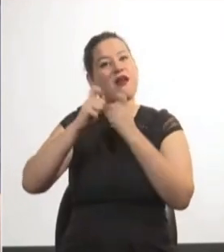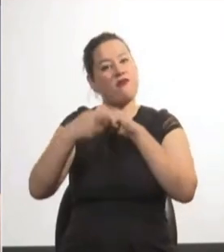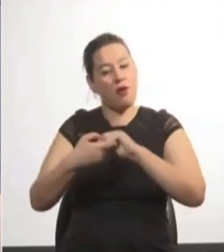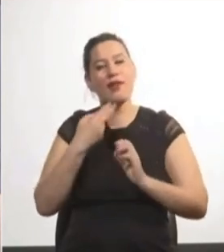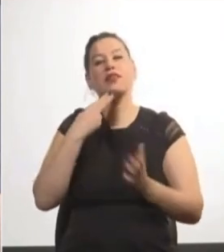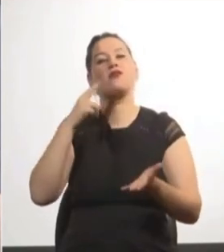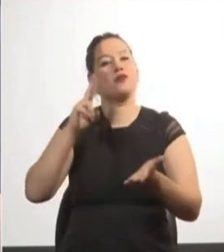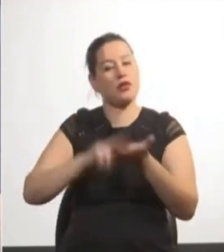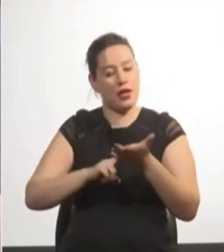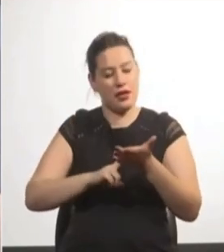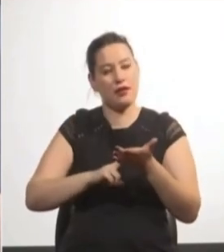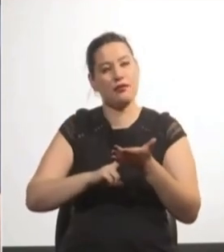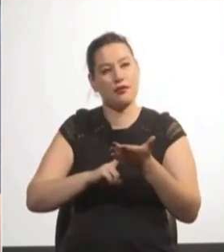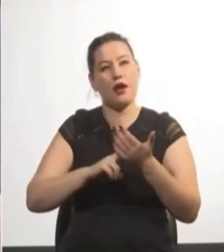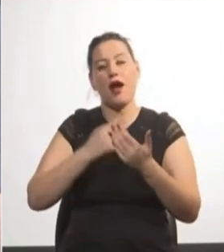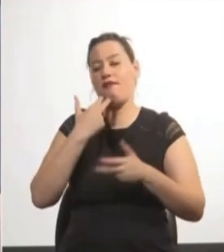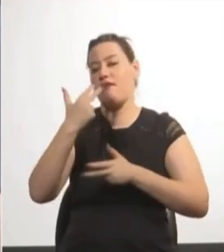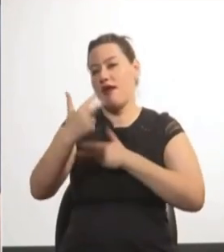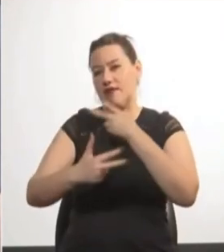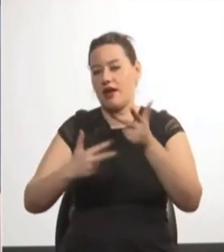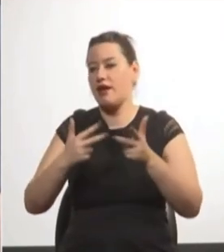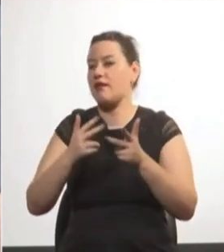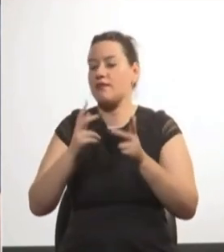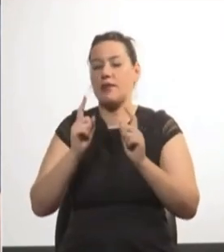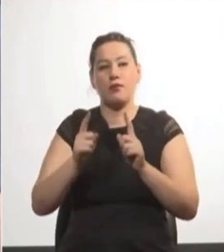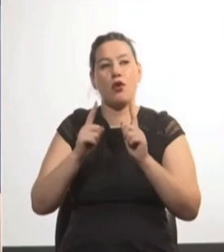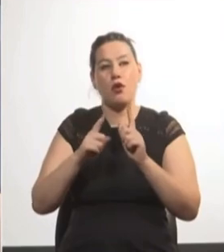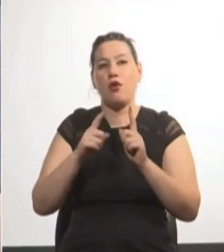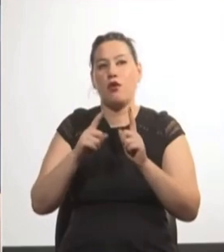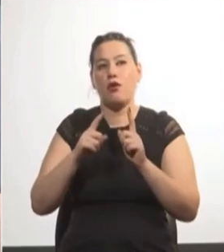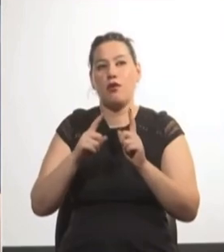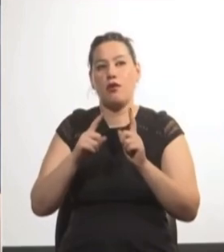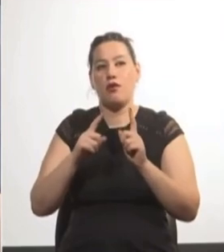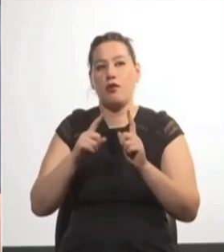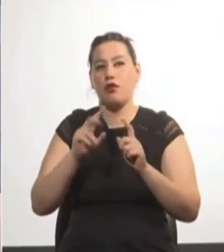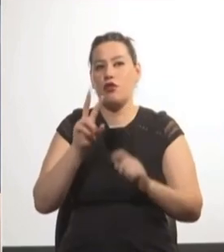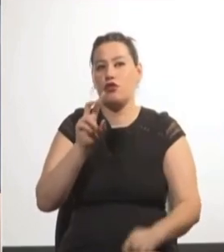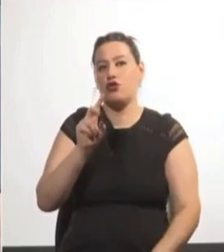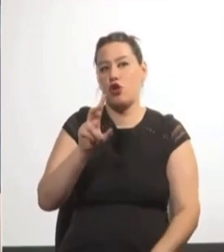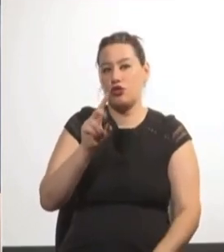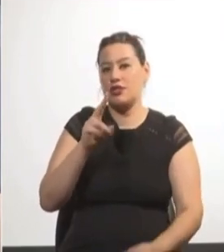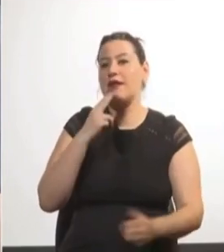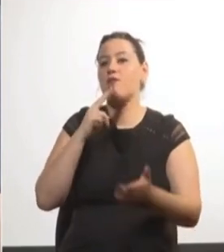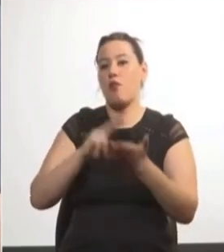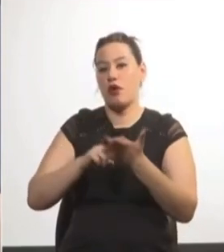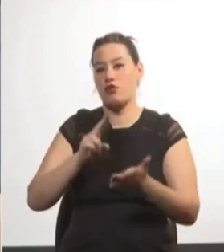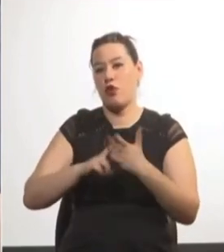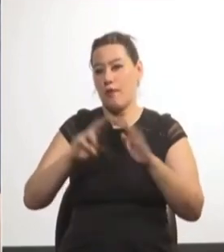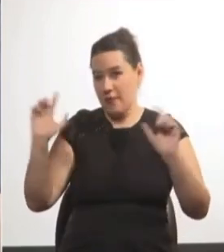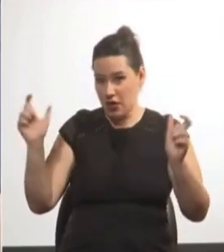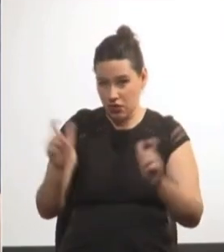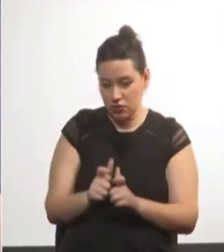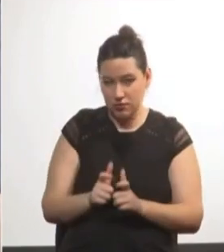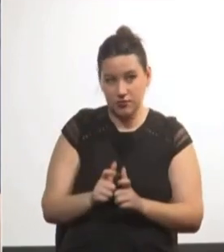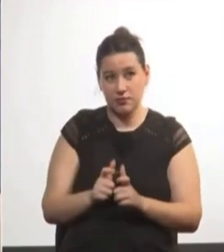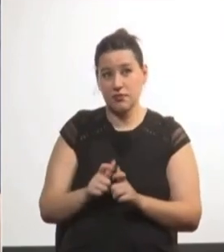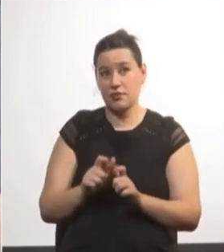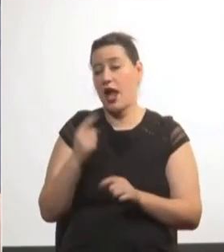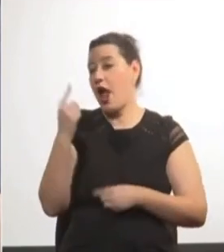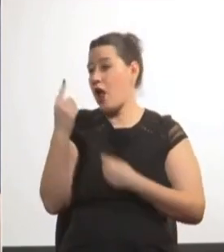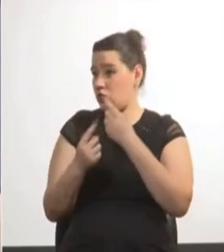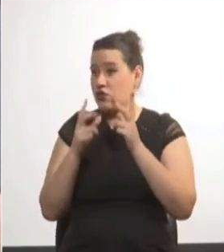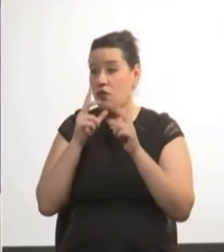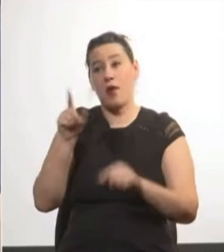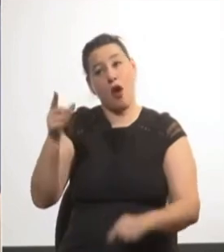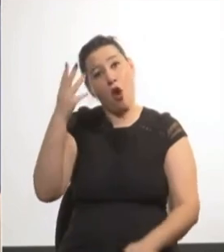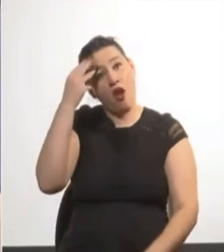tributaria que hablaba de la caída de más de 12 impuestos. Algunos, como mencionó, porque se olvidó